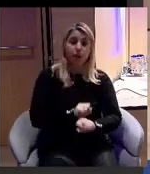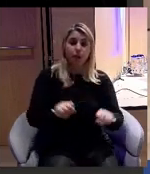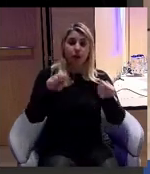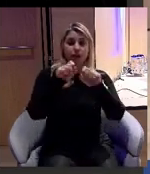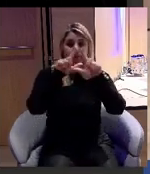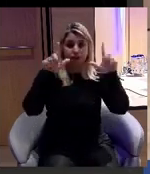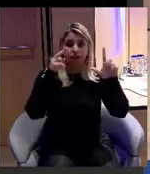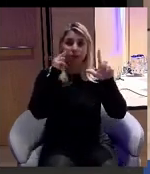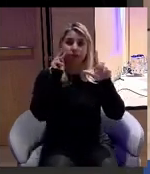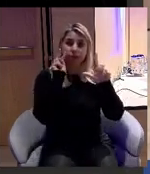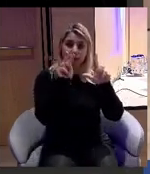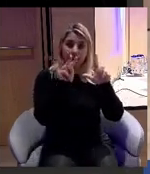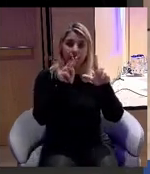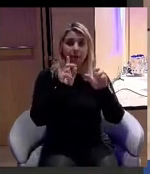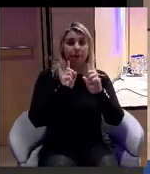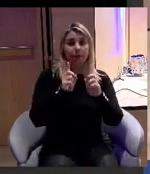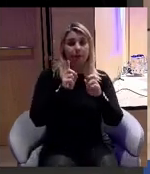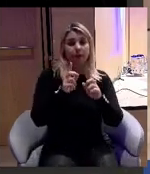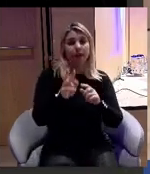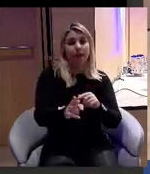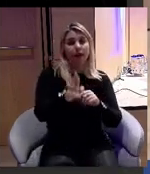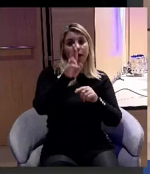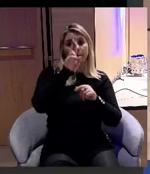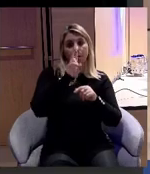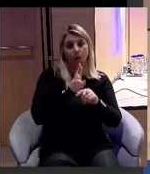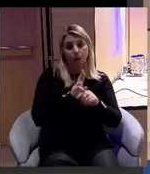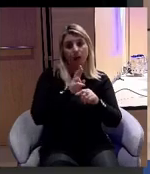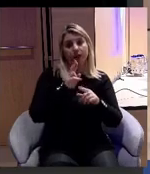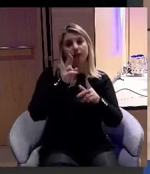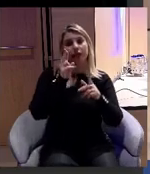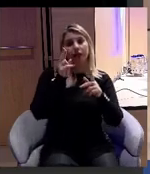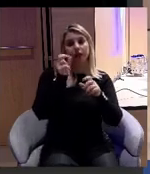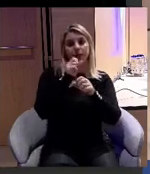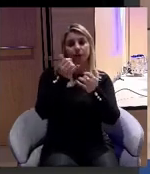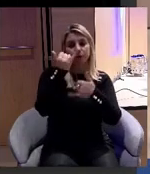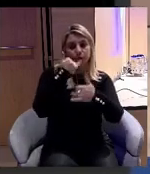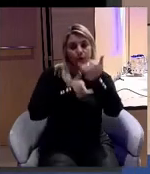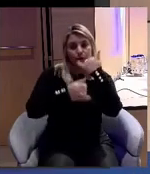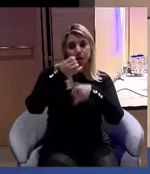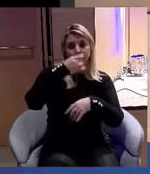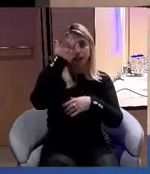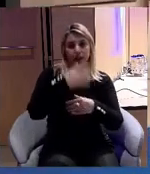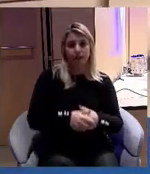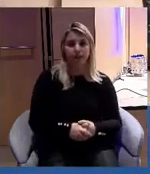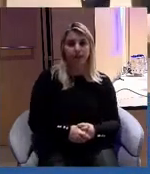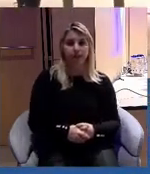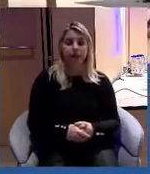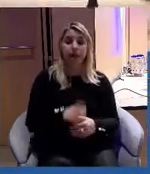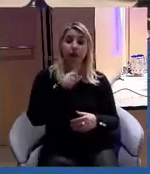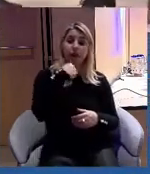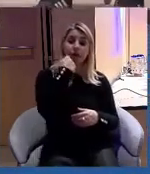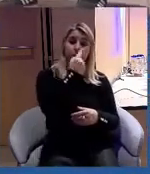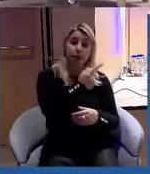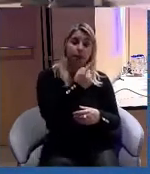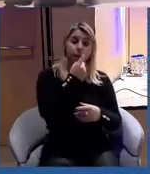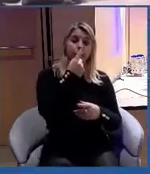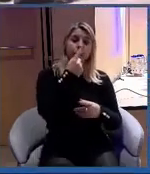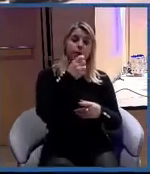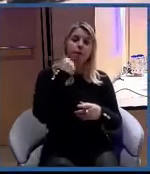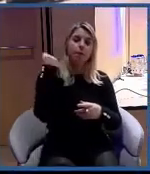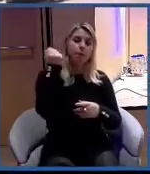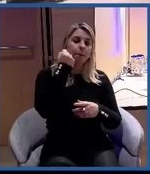acá también con respuestas de fuentes oficiales y qué es lo más